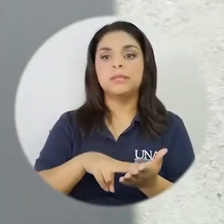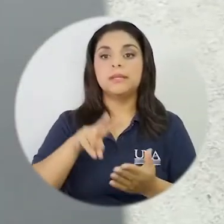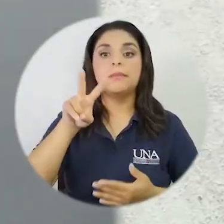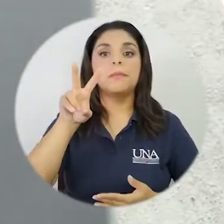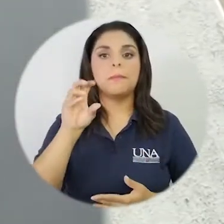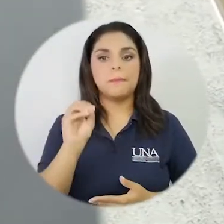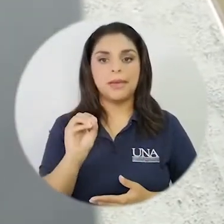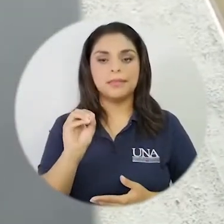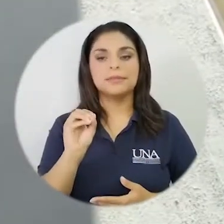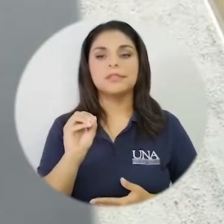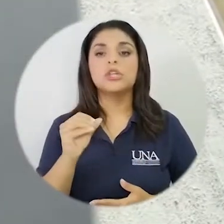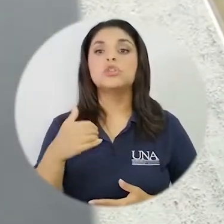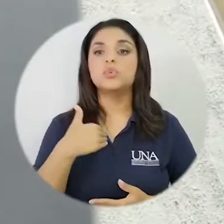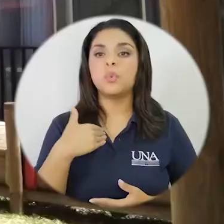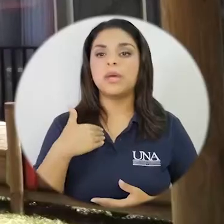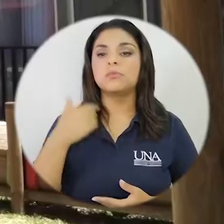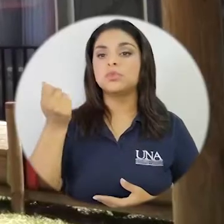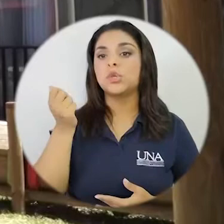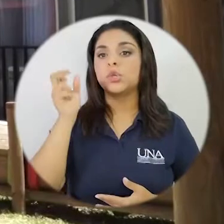2020 tuvimos